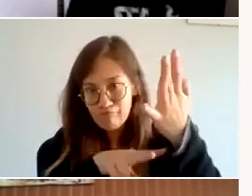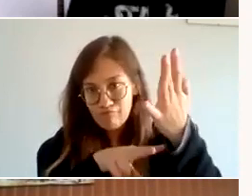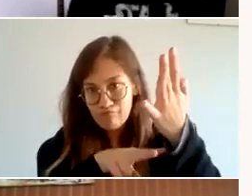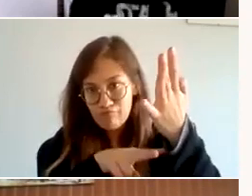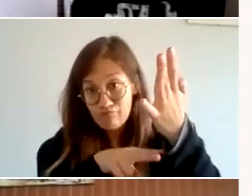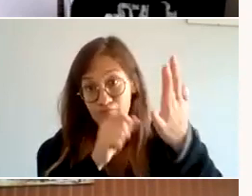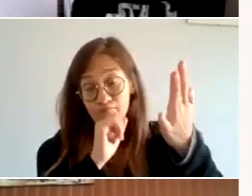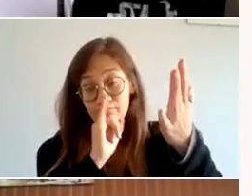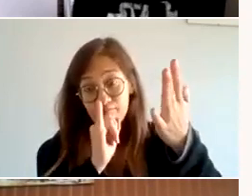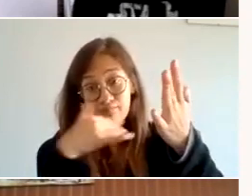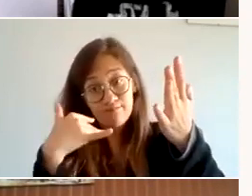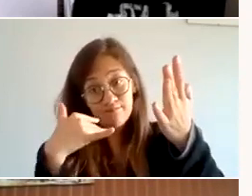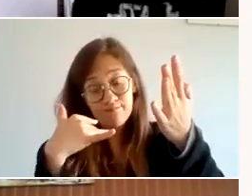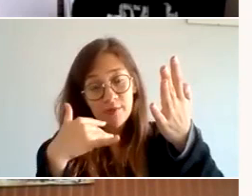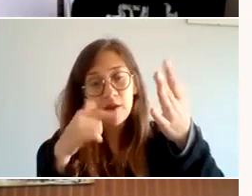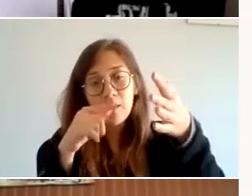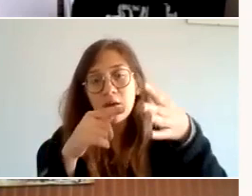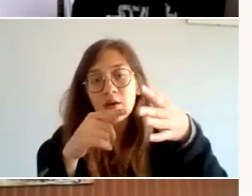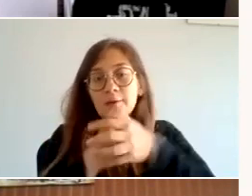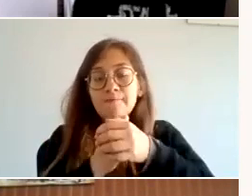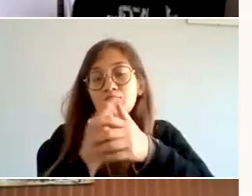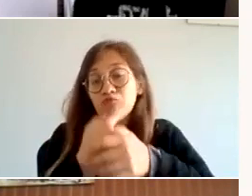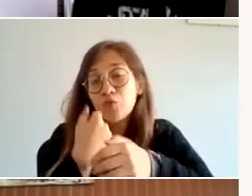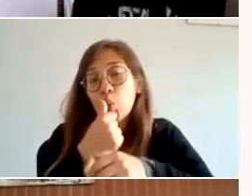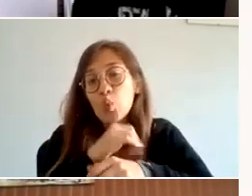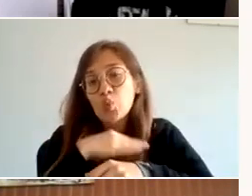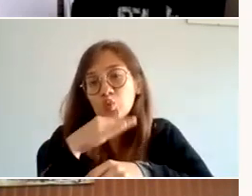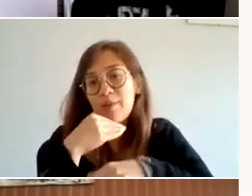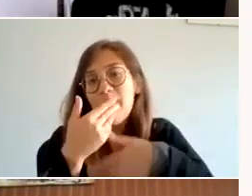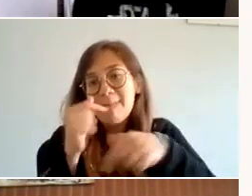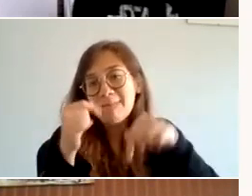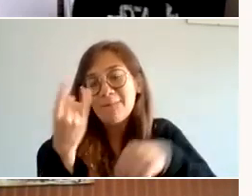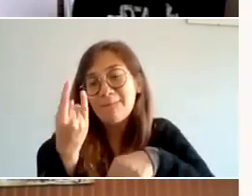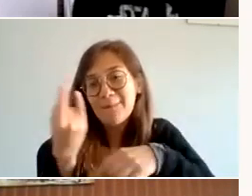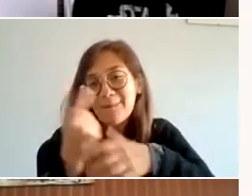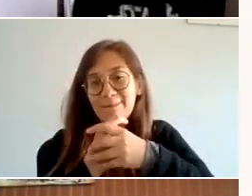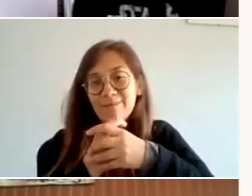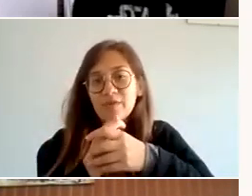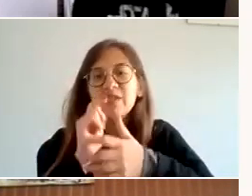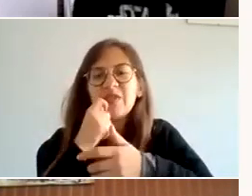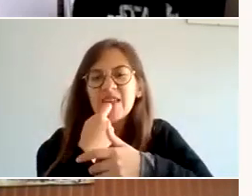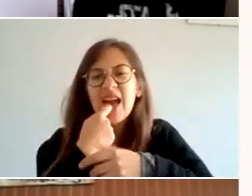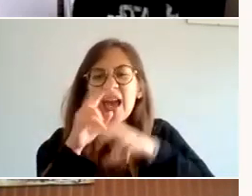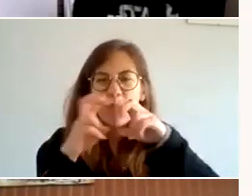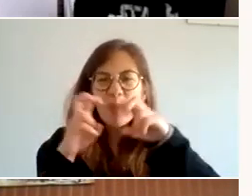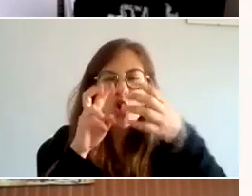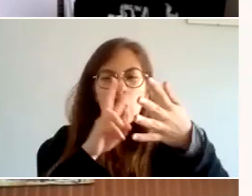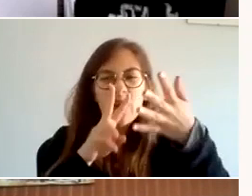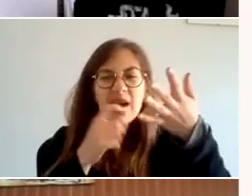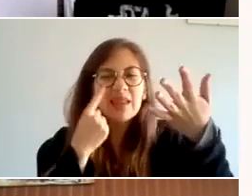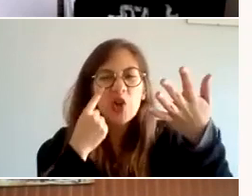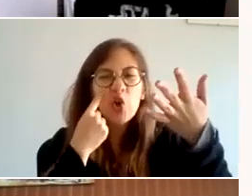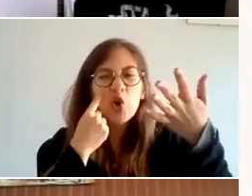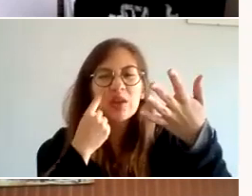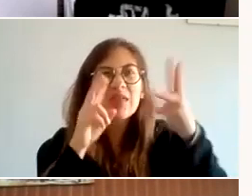oficial que tú puedas usar para investigaciones serias, ¿ya? Para que tú puedas tener, por ejemplo, sustento de lo que